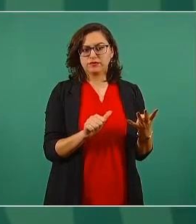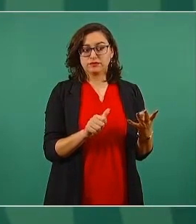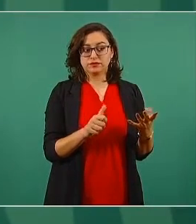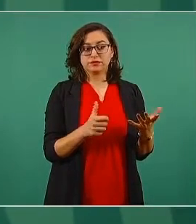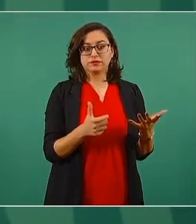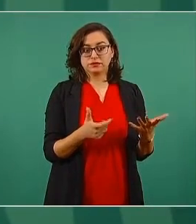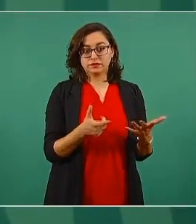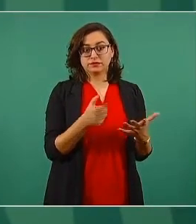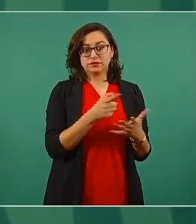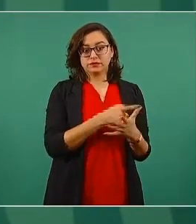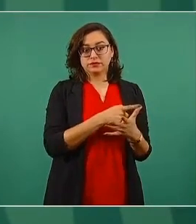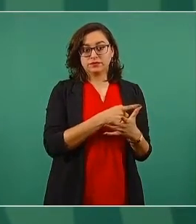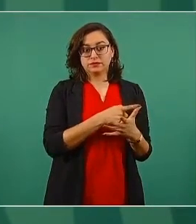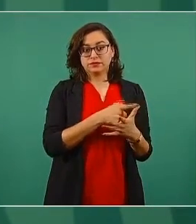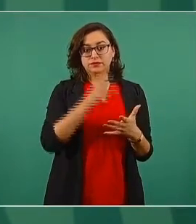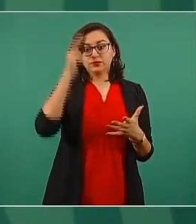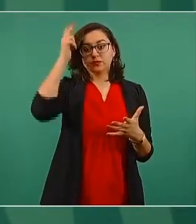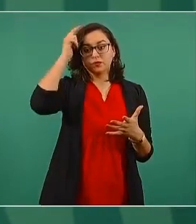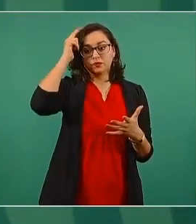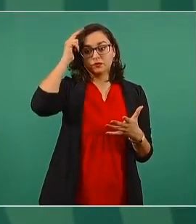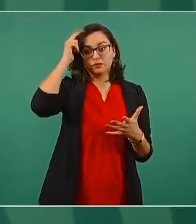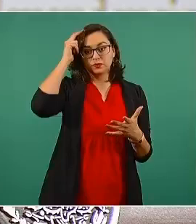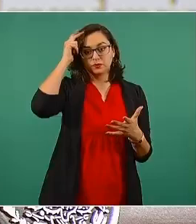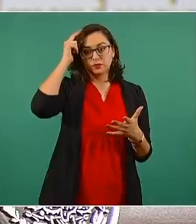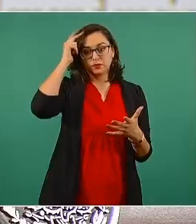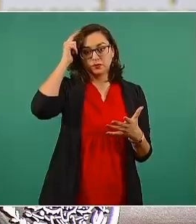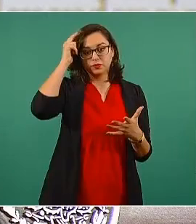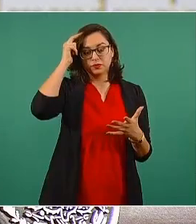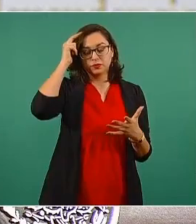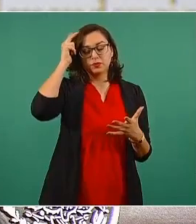desde luego Porfirio,